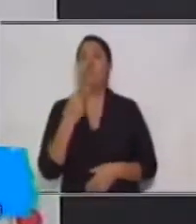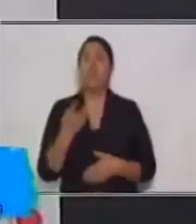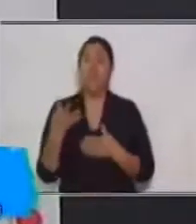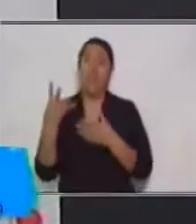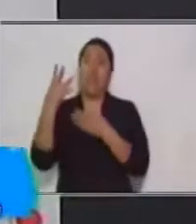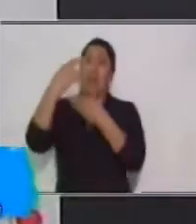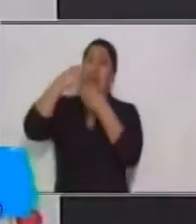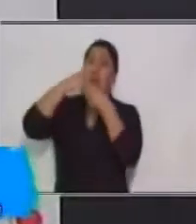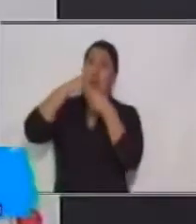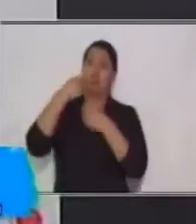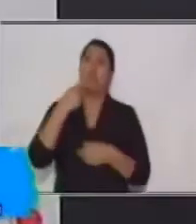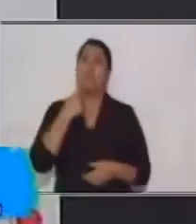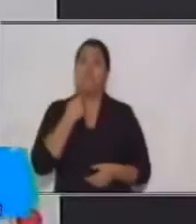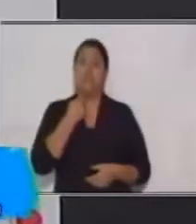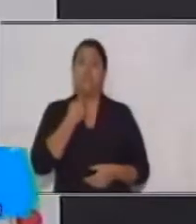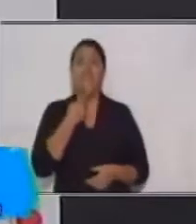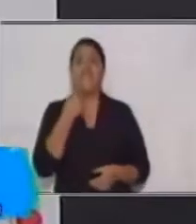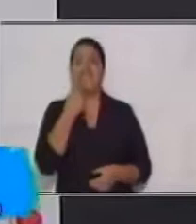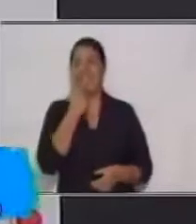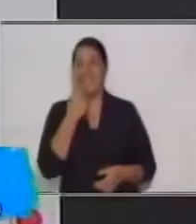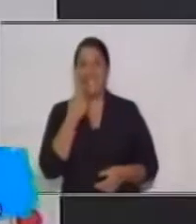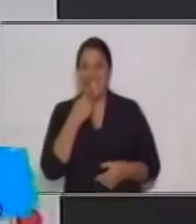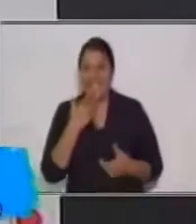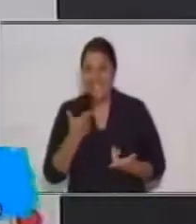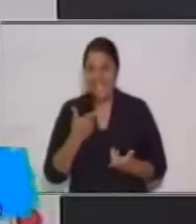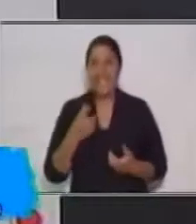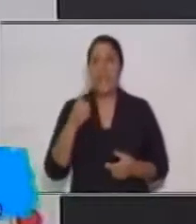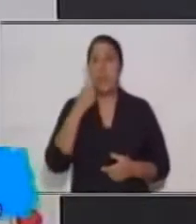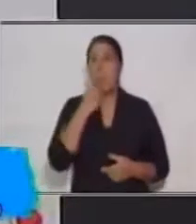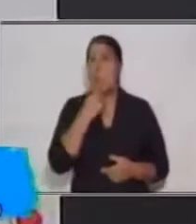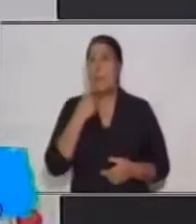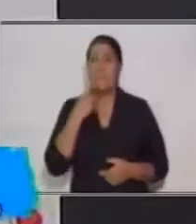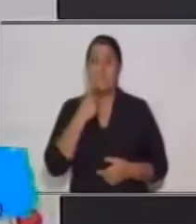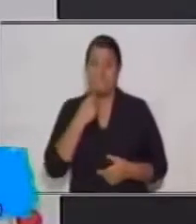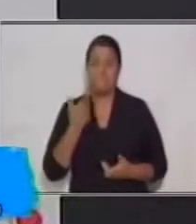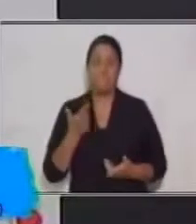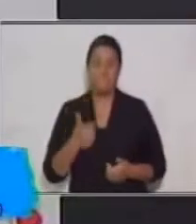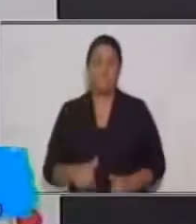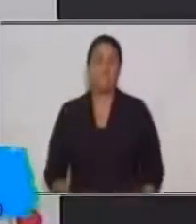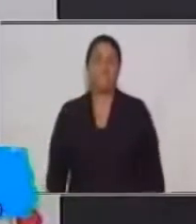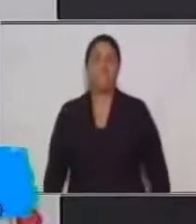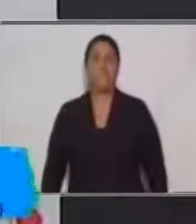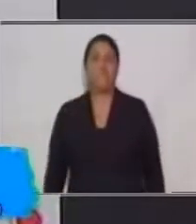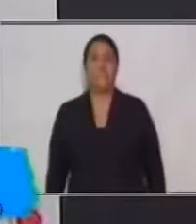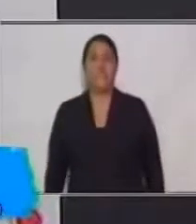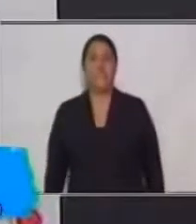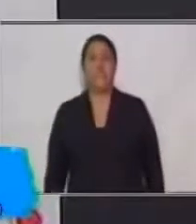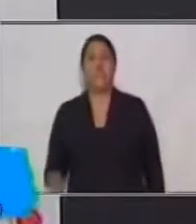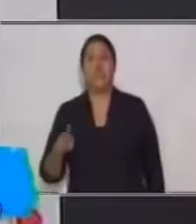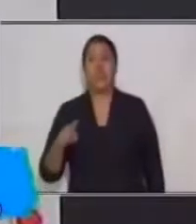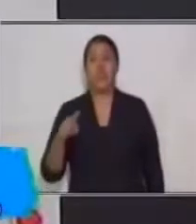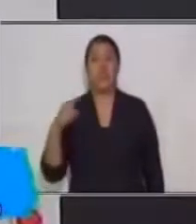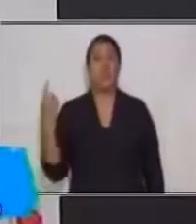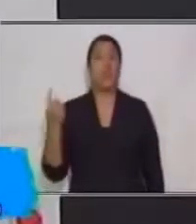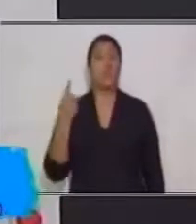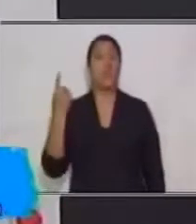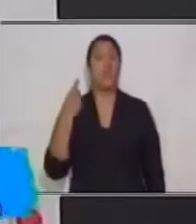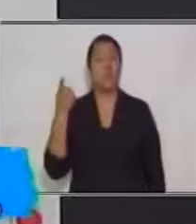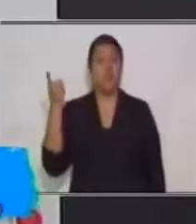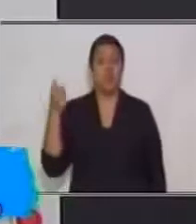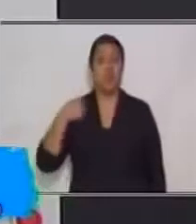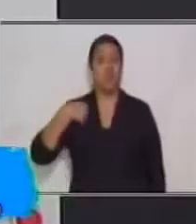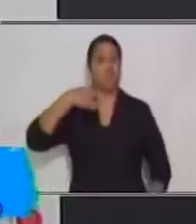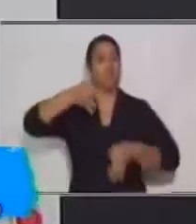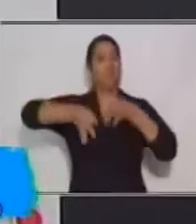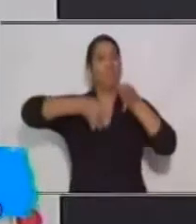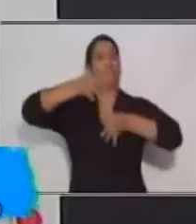de nuestra boca, que serían los dientes, que es fundamentalmente, y también nuestra lengua? Entonces, así es como entonces yo les puedo explicar un